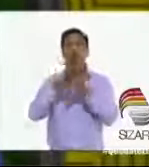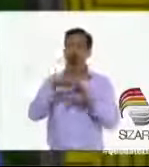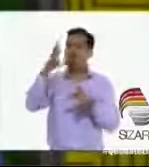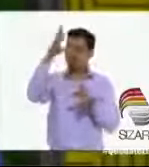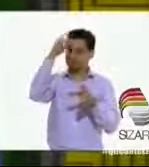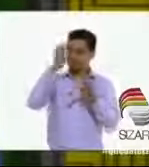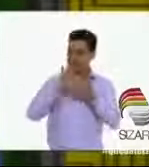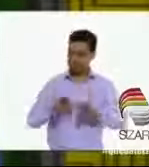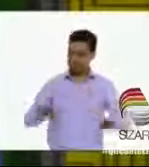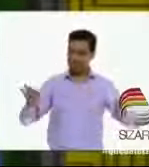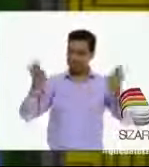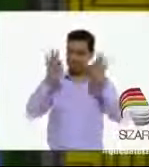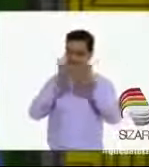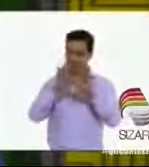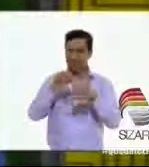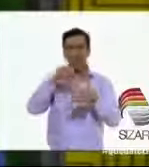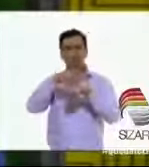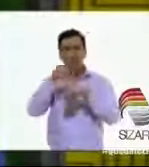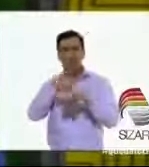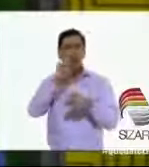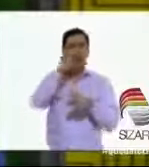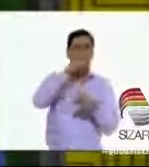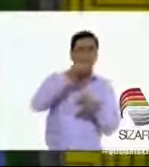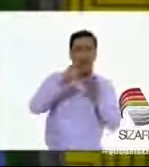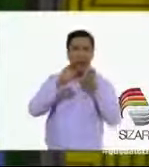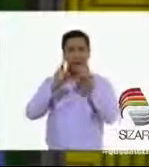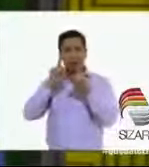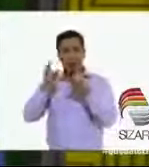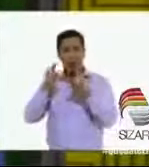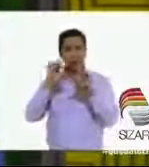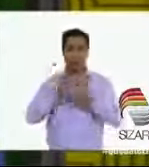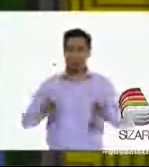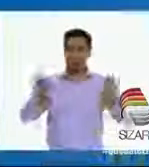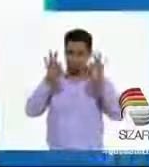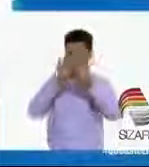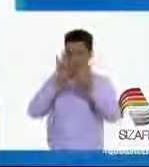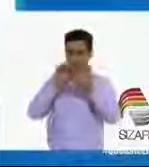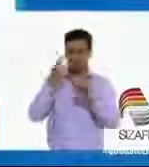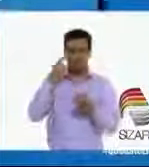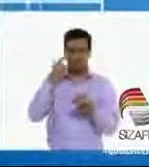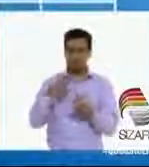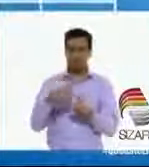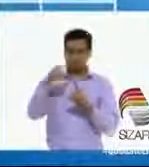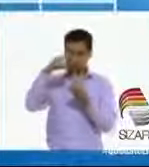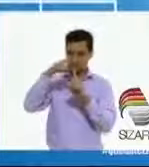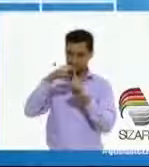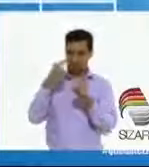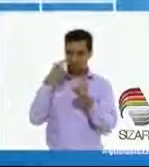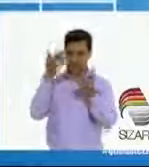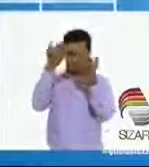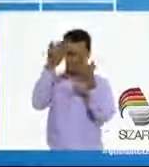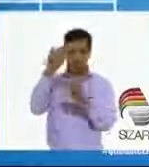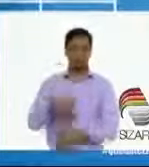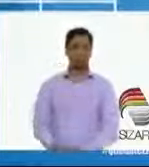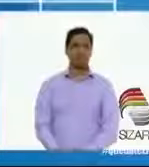a decirlo correctamente. Así que te propongo realizar el siguiente ejercicio.